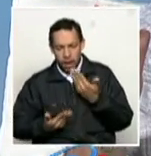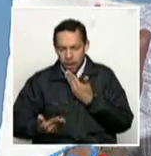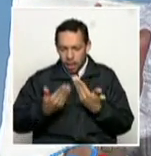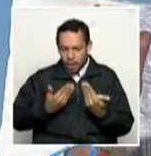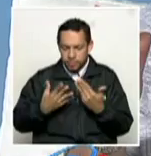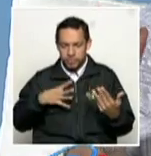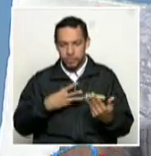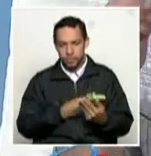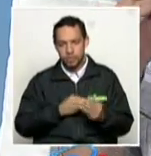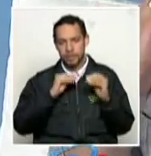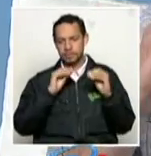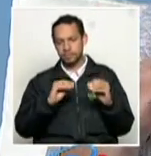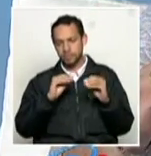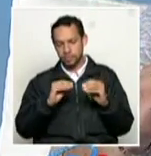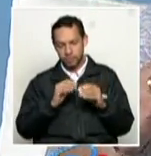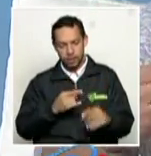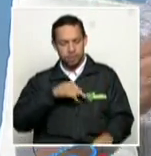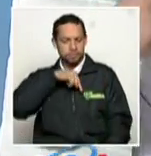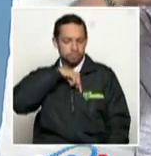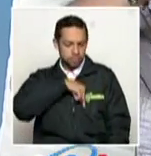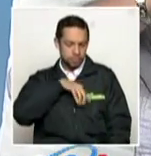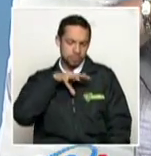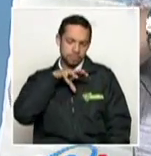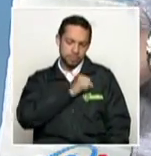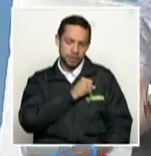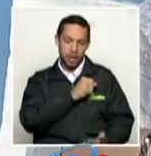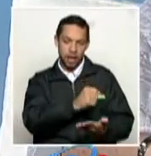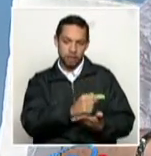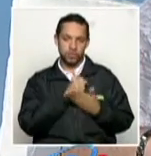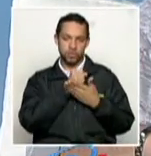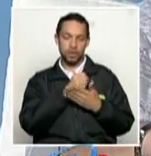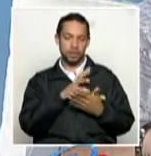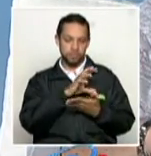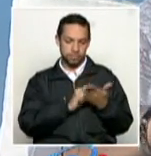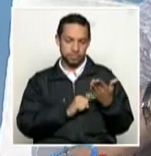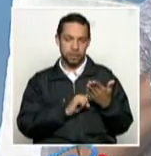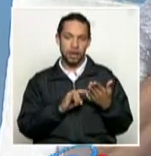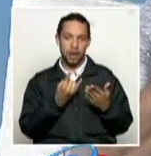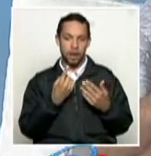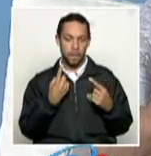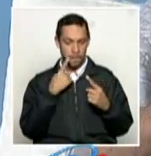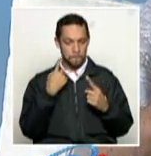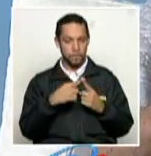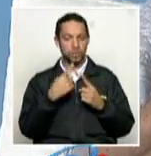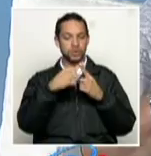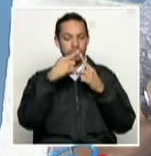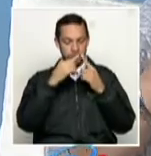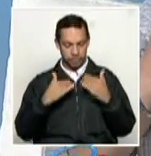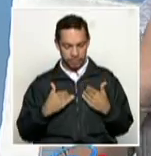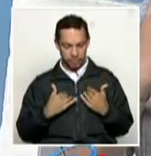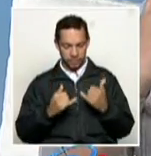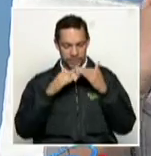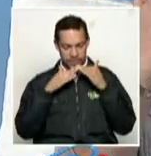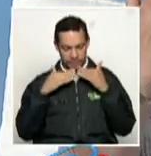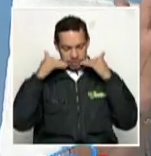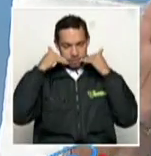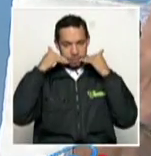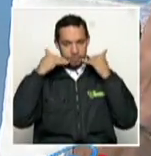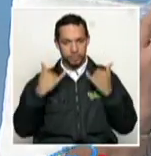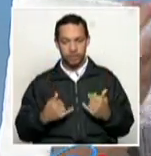que nosotros debemos interiorizar para mejorar desde adentro, porque gran parte de